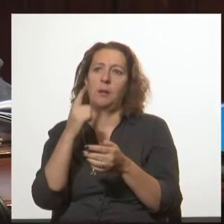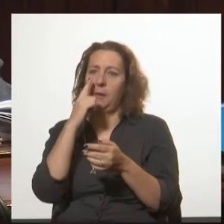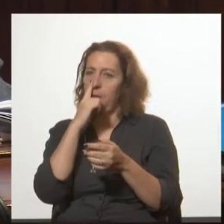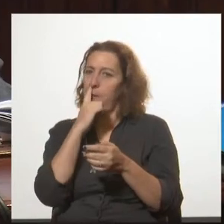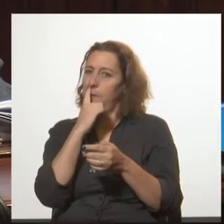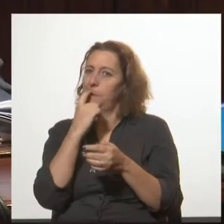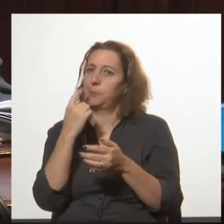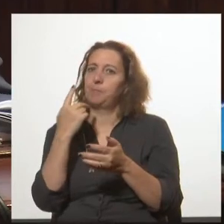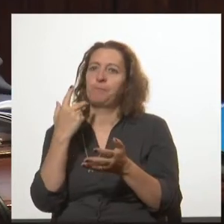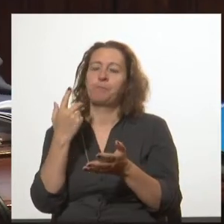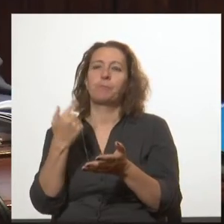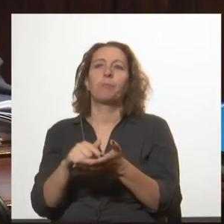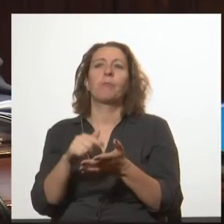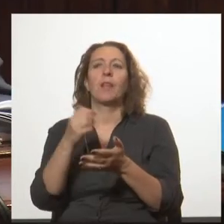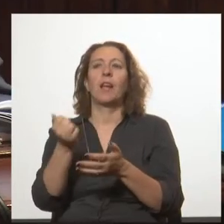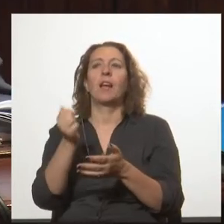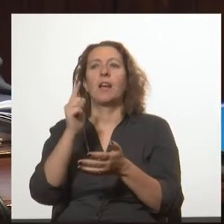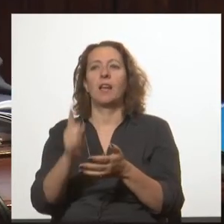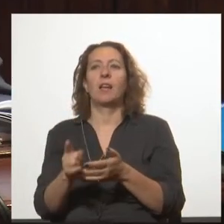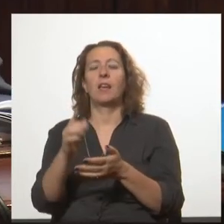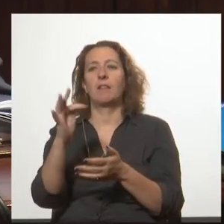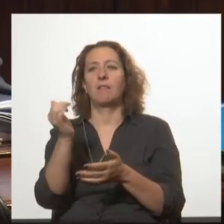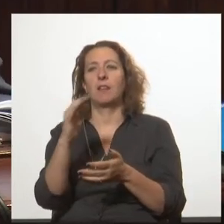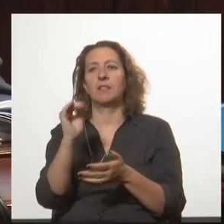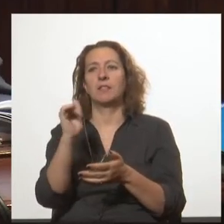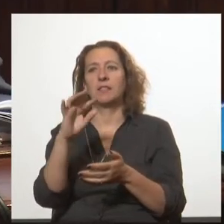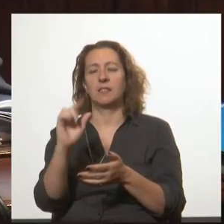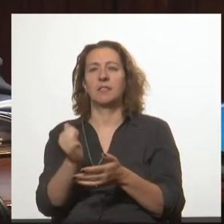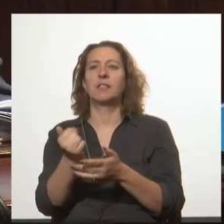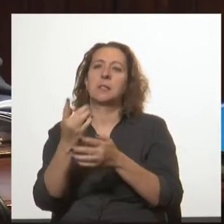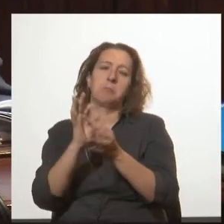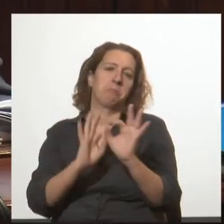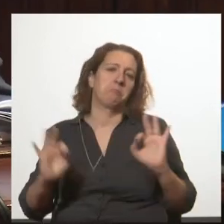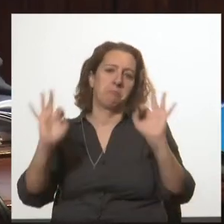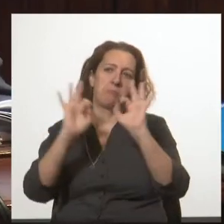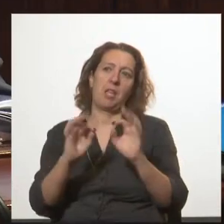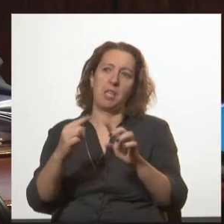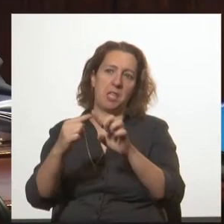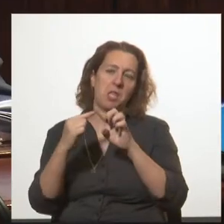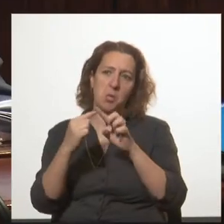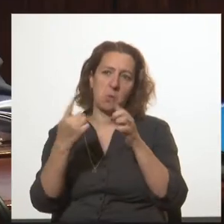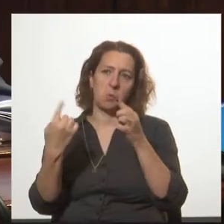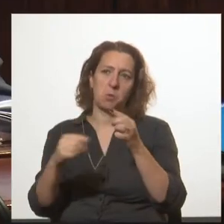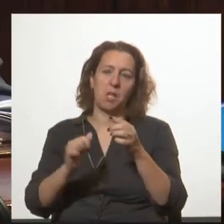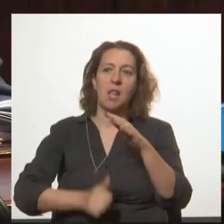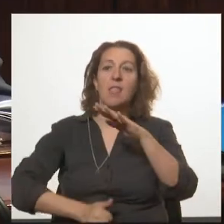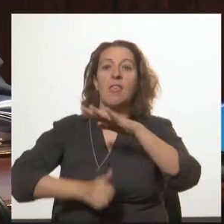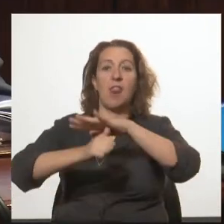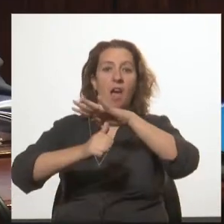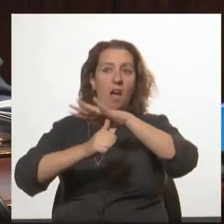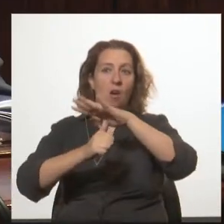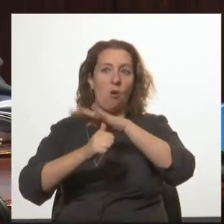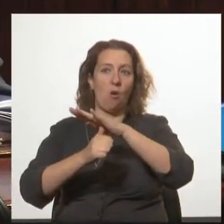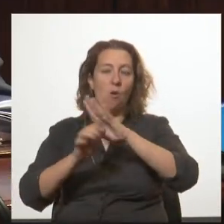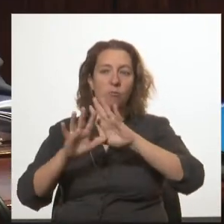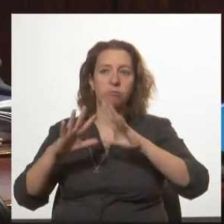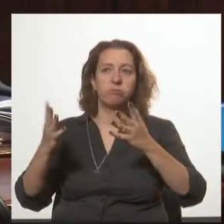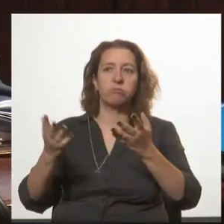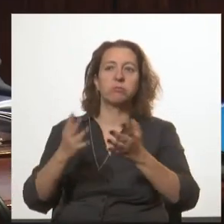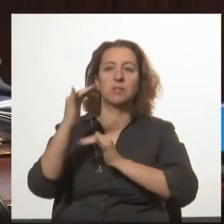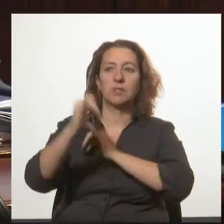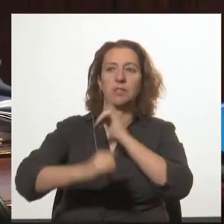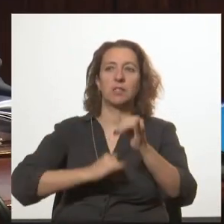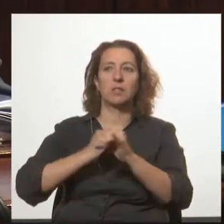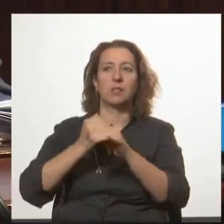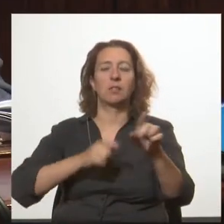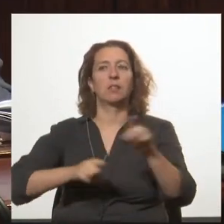empresa aeg facilities que nadie discute su liderazgo en el marco en el mercado internacional para gestionar ante la arena